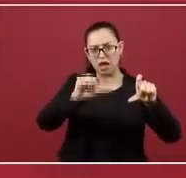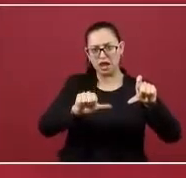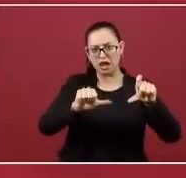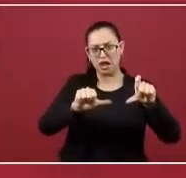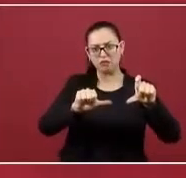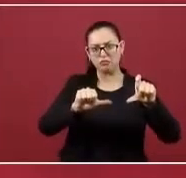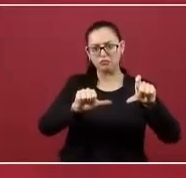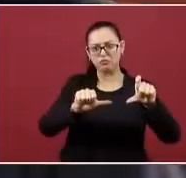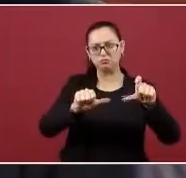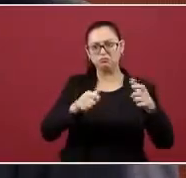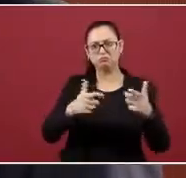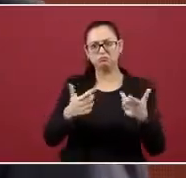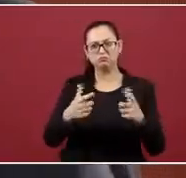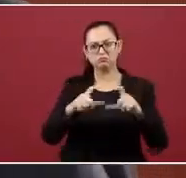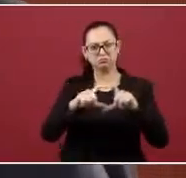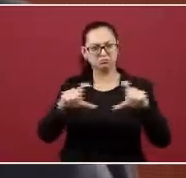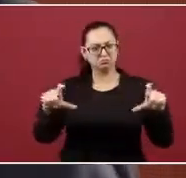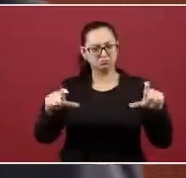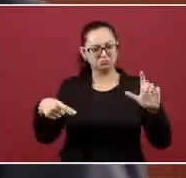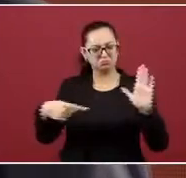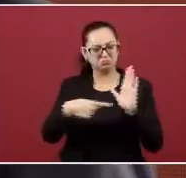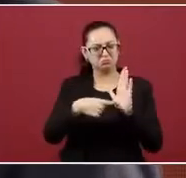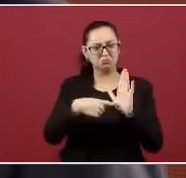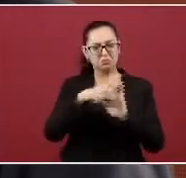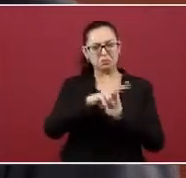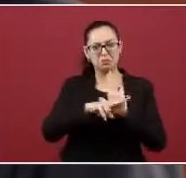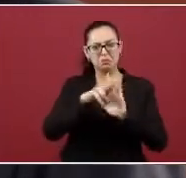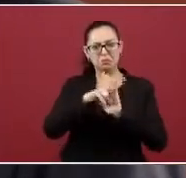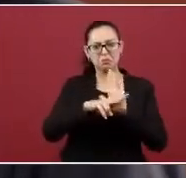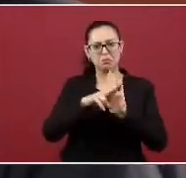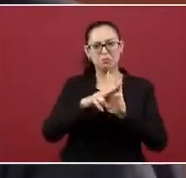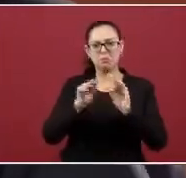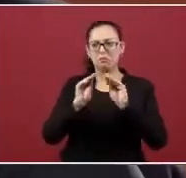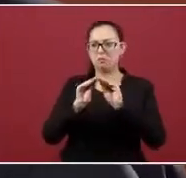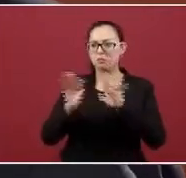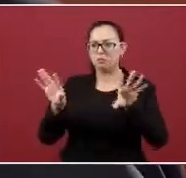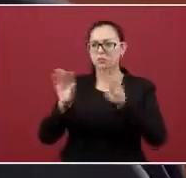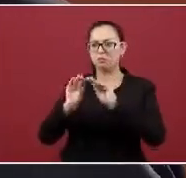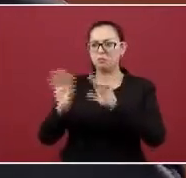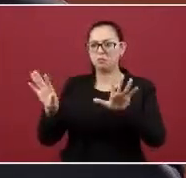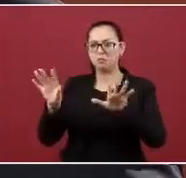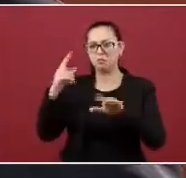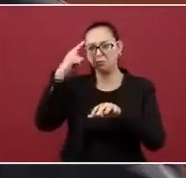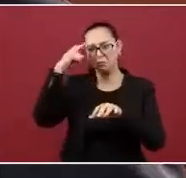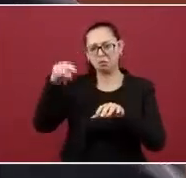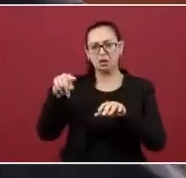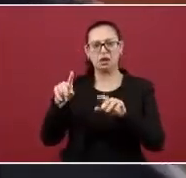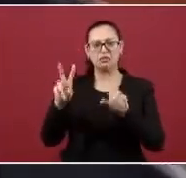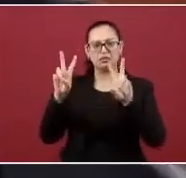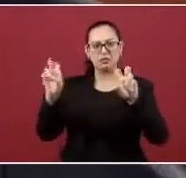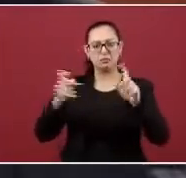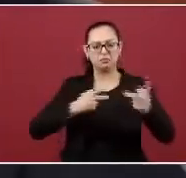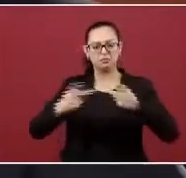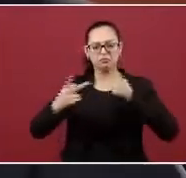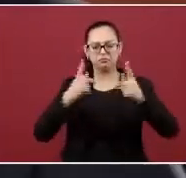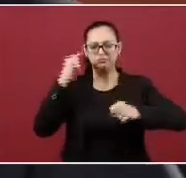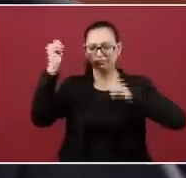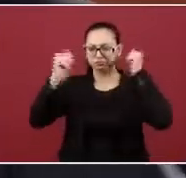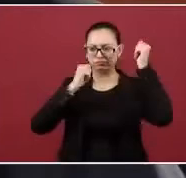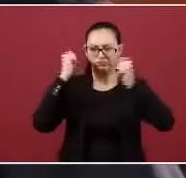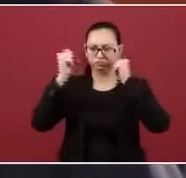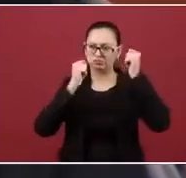un video que se utilizó para dar a conocer el plan de turismo.